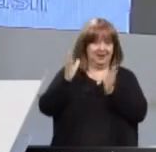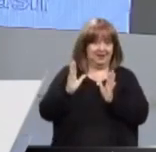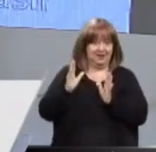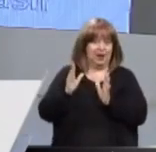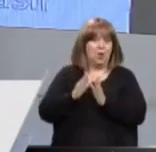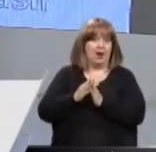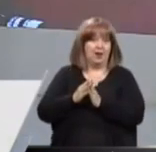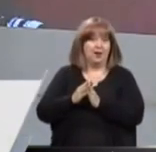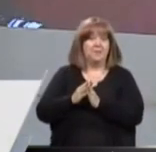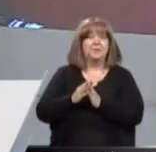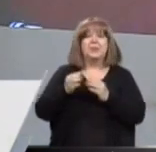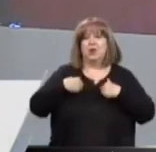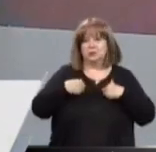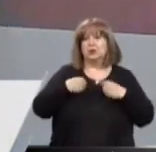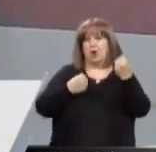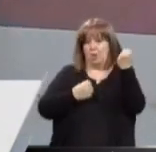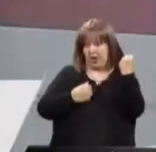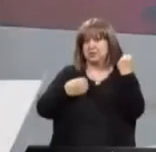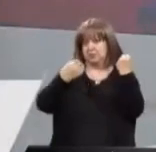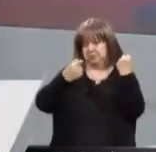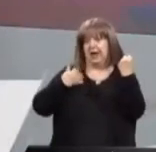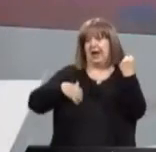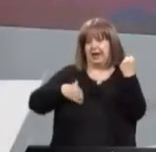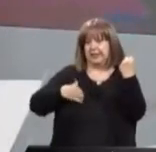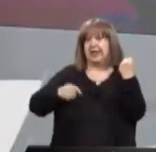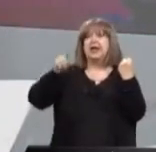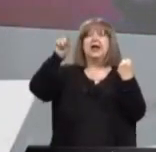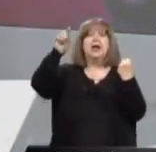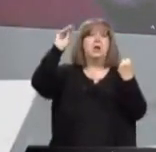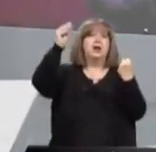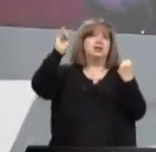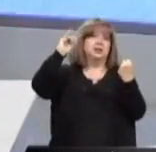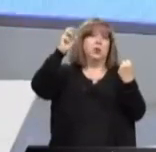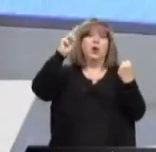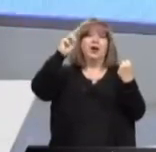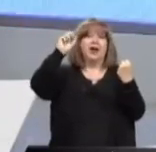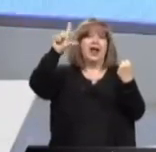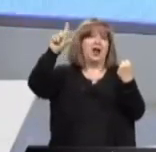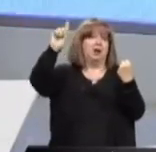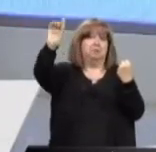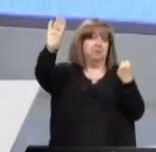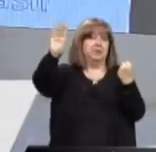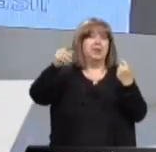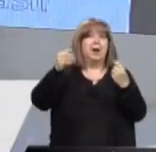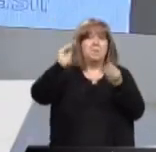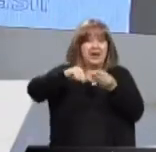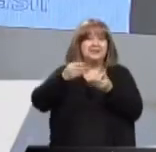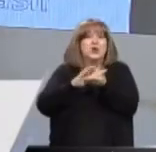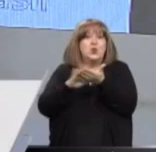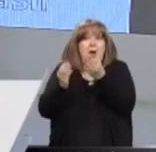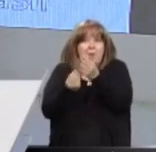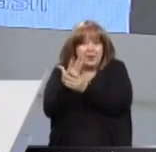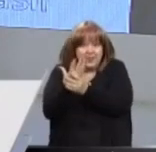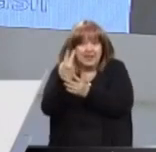el real. Esto sería, como dijiste al principio, financiero y de intercambio. Exactamente. Claro, solamente. Sí, es buena la salvedad porque hoy por hoy,